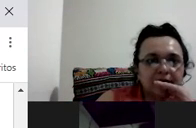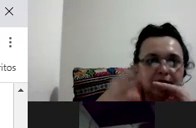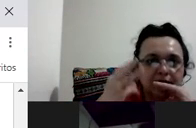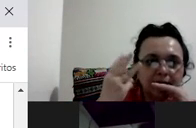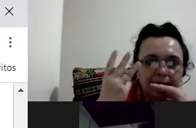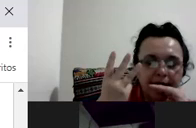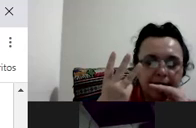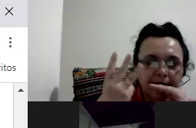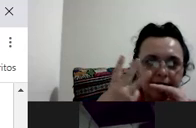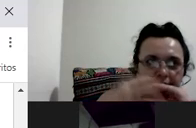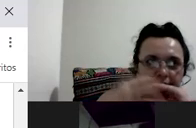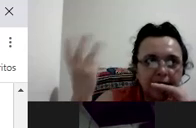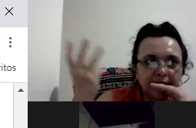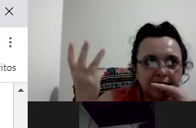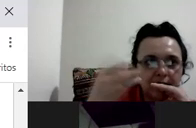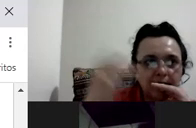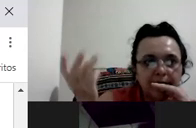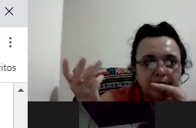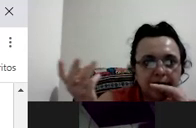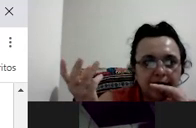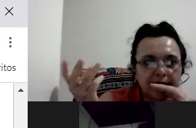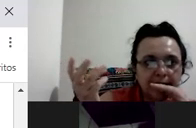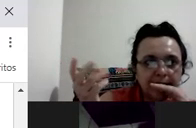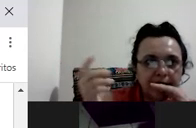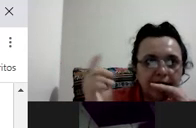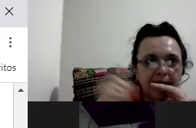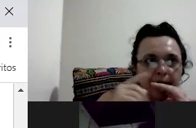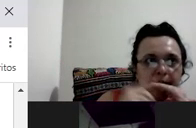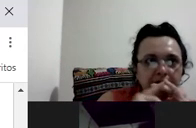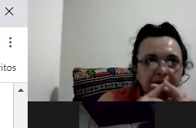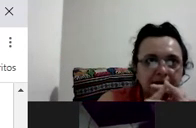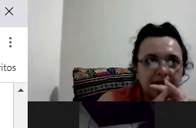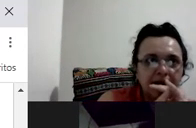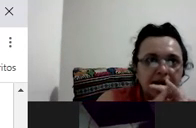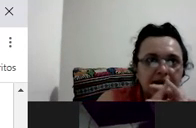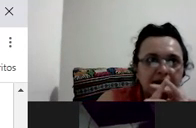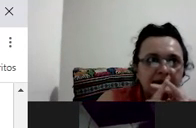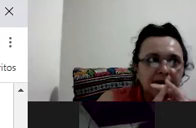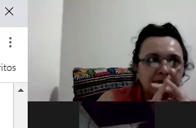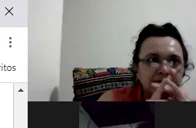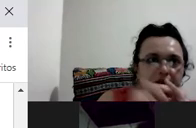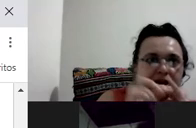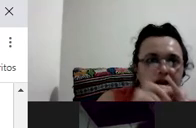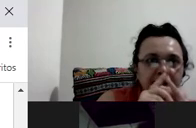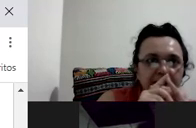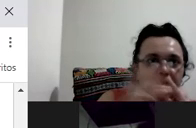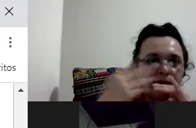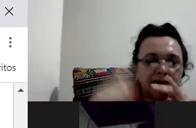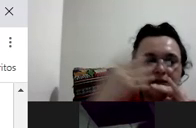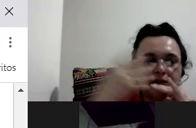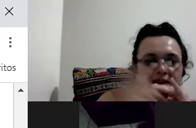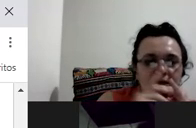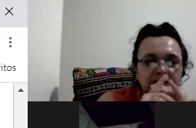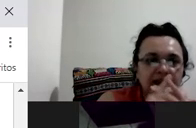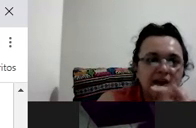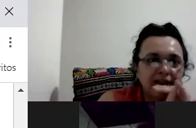Entonces, cuando se compara tres o más, se ocupa el superlativo. Porque, digamos, podemos decir, digamos, en el caso